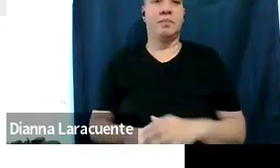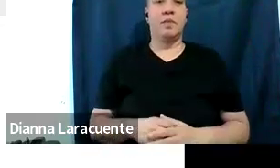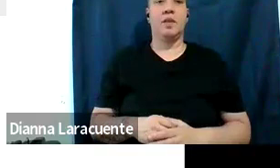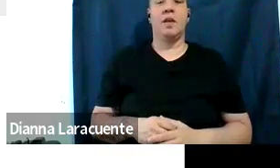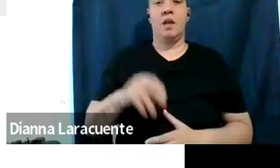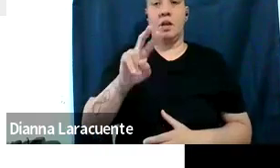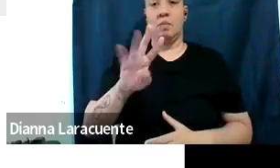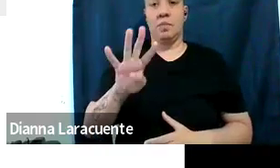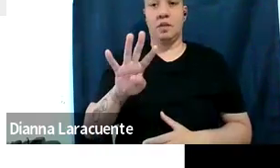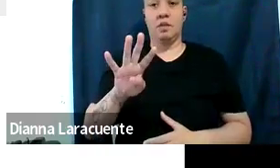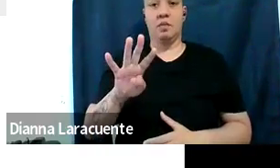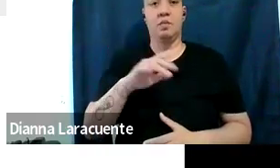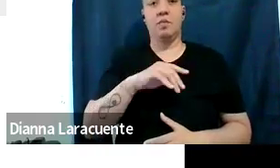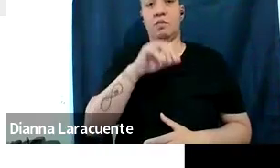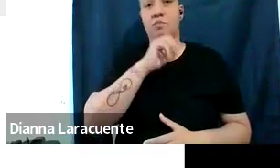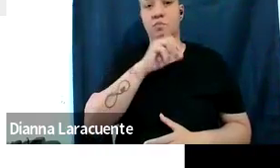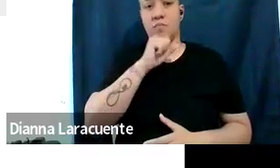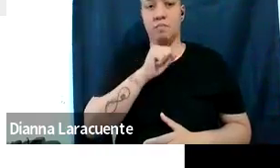24 años se